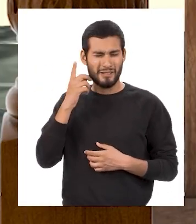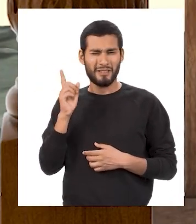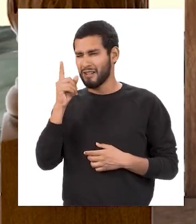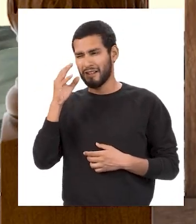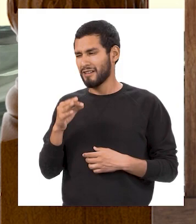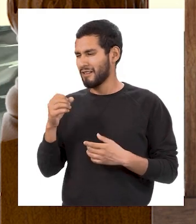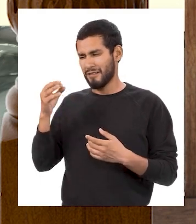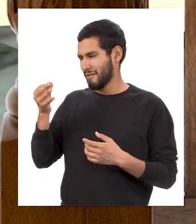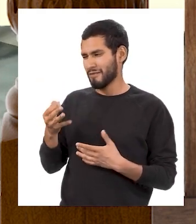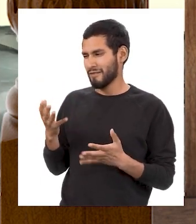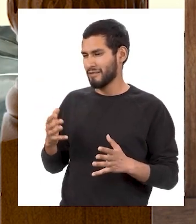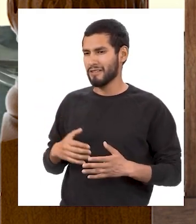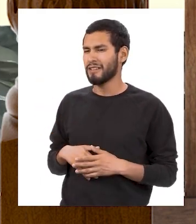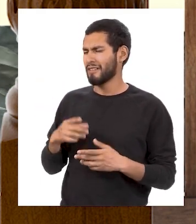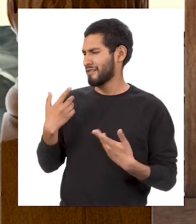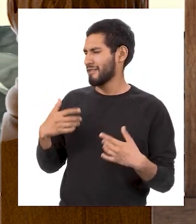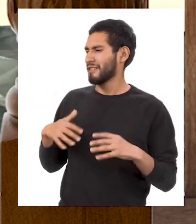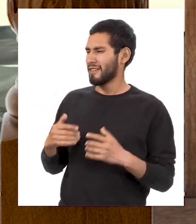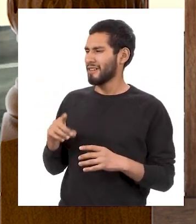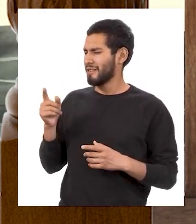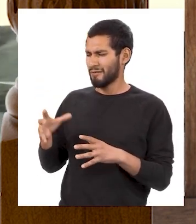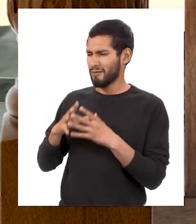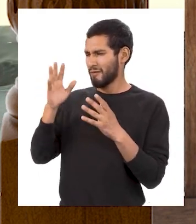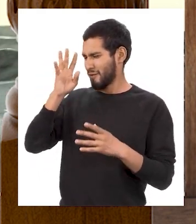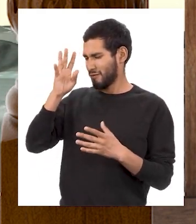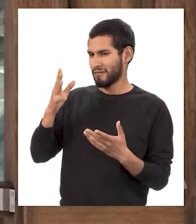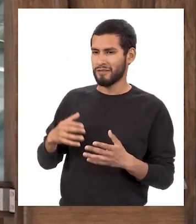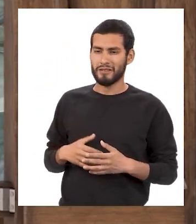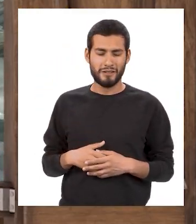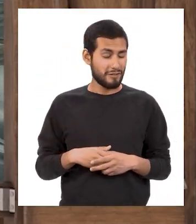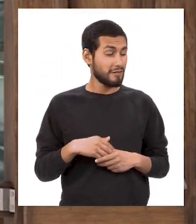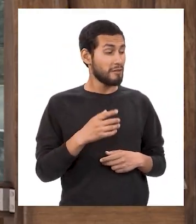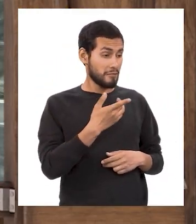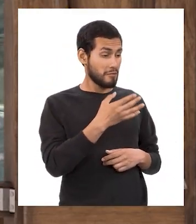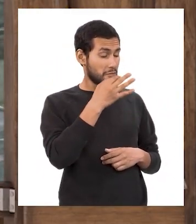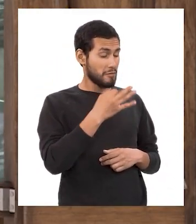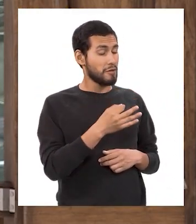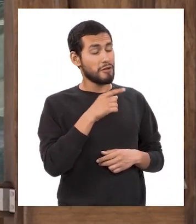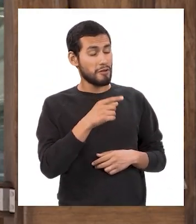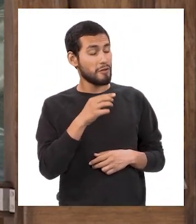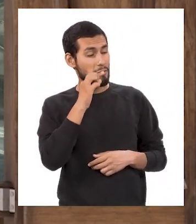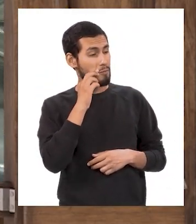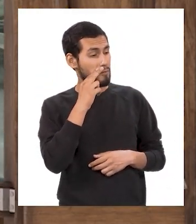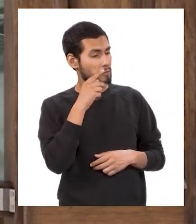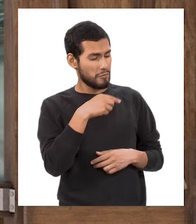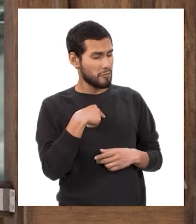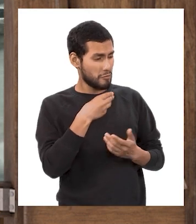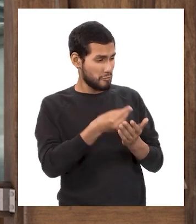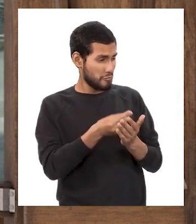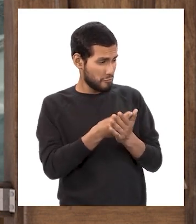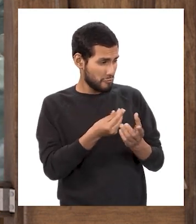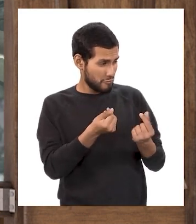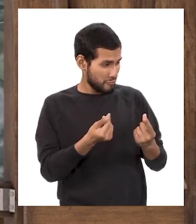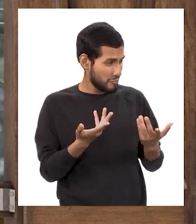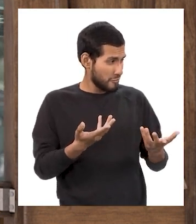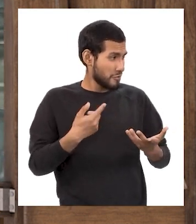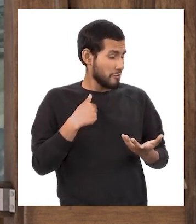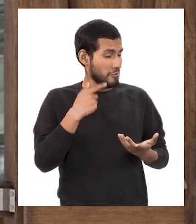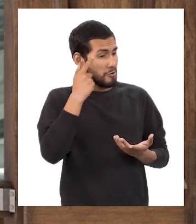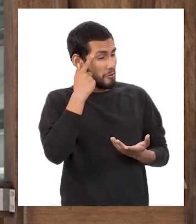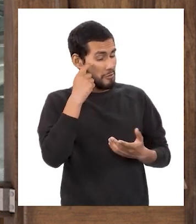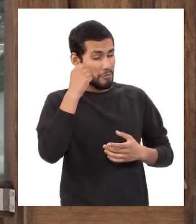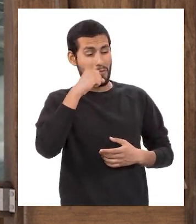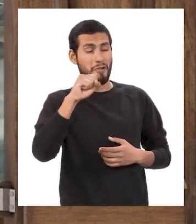nosotros, no creo que sea verdad. Es demasiado descabellado. Muy original, Mr. Fogg. Y tiene mucho dinero, ¿verdad?